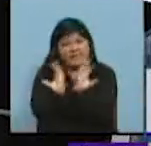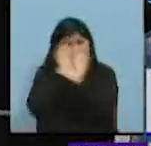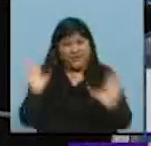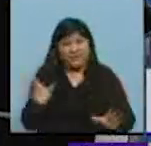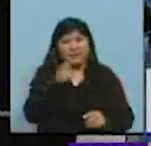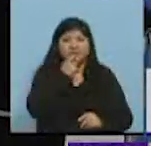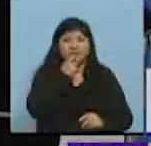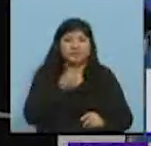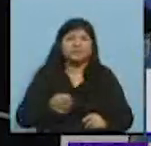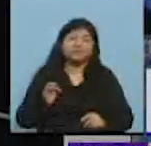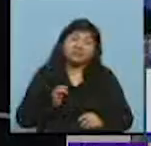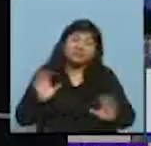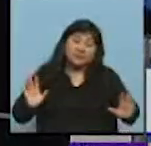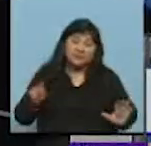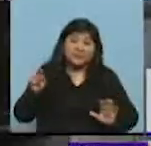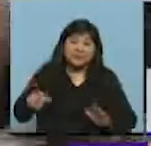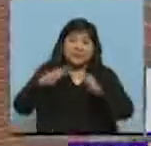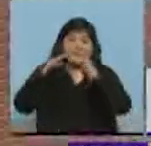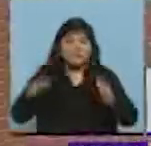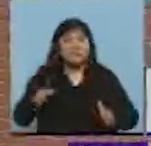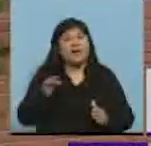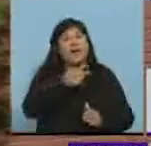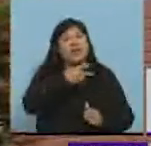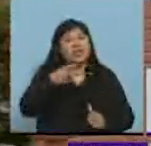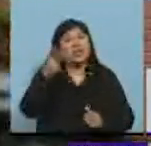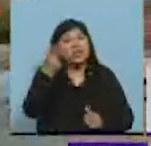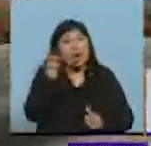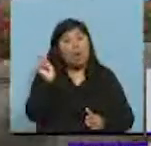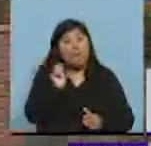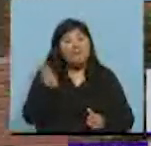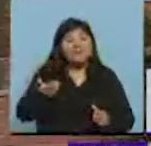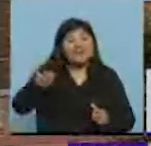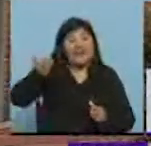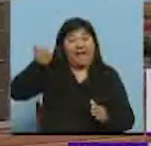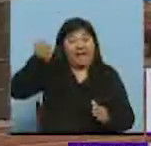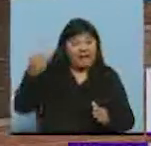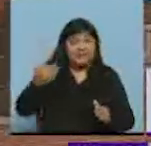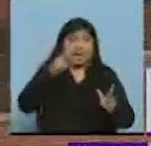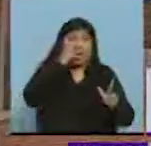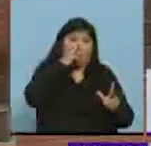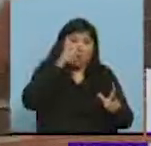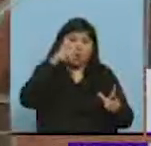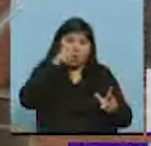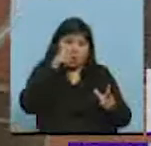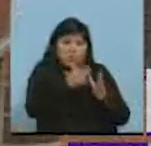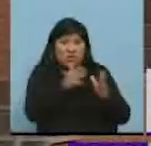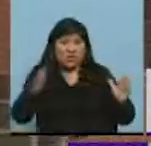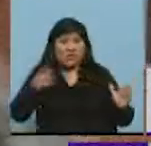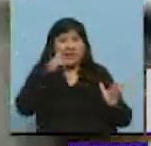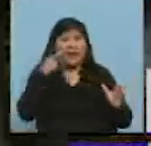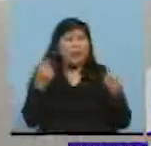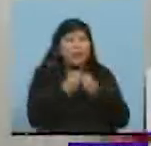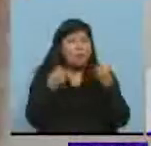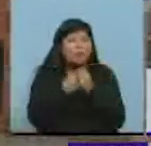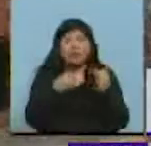dos meses atrás por ahí hoy creo que no pero yo no estoy consumiendo tanto hoy pero quizás en junio en estos días de muchísimo frío y